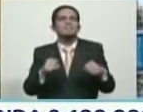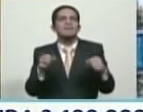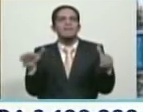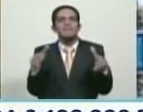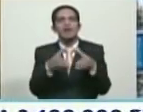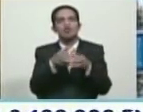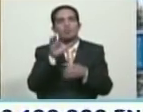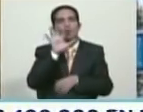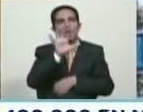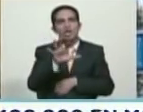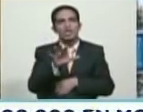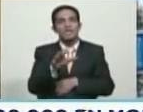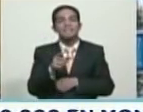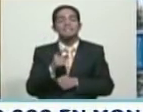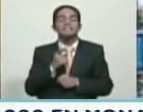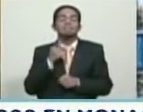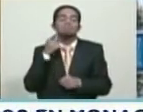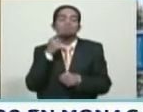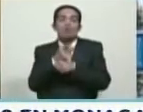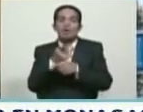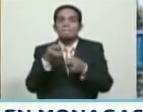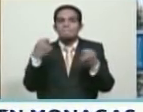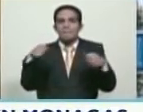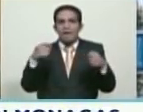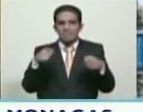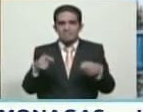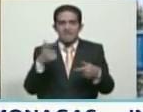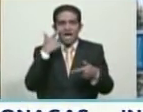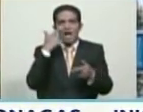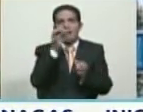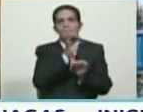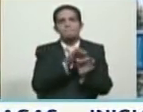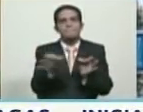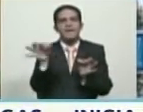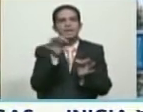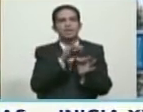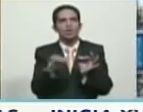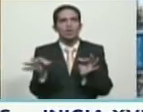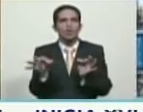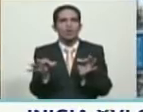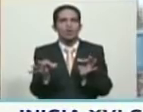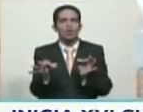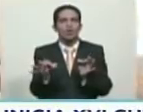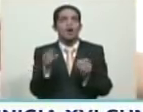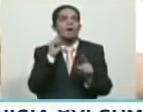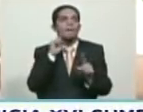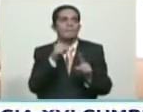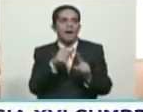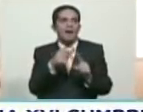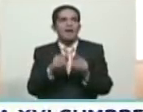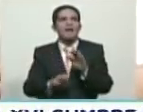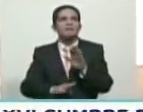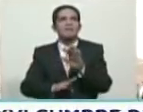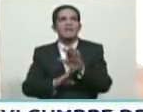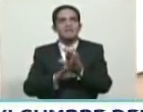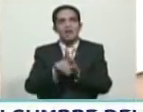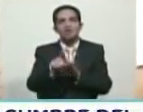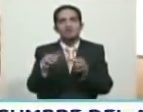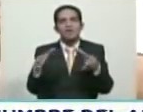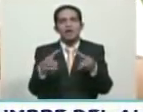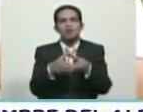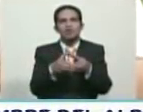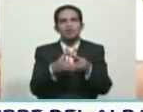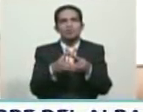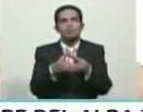regional e imponer como práctica la criptomoneda venezolana, que es el petro, para el desarrollo sustentable de este bloque regional a